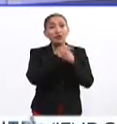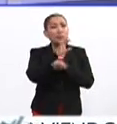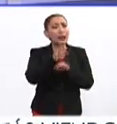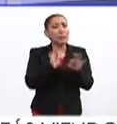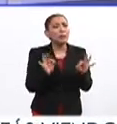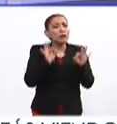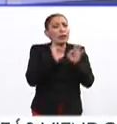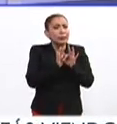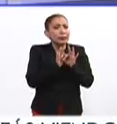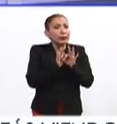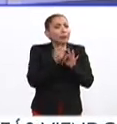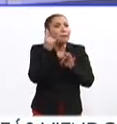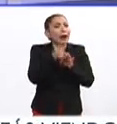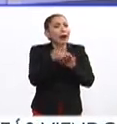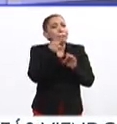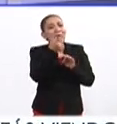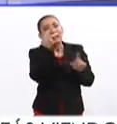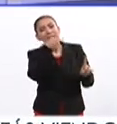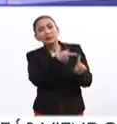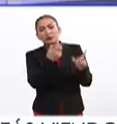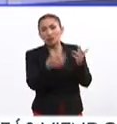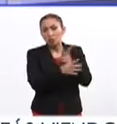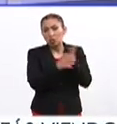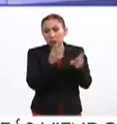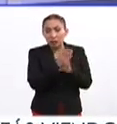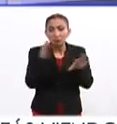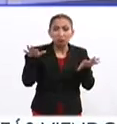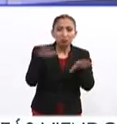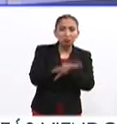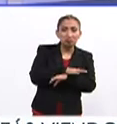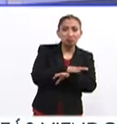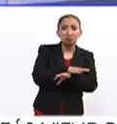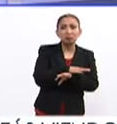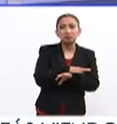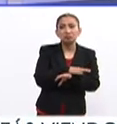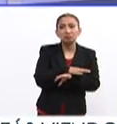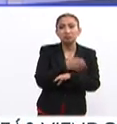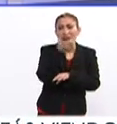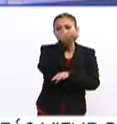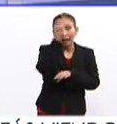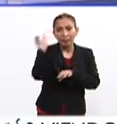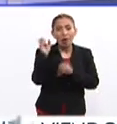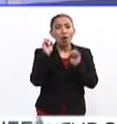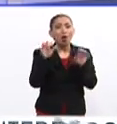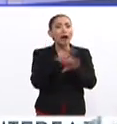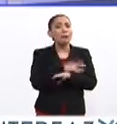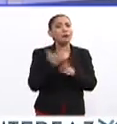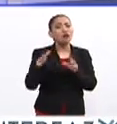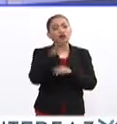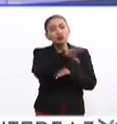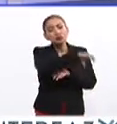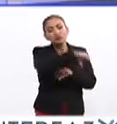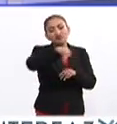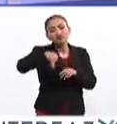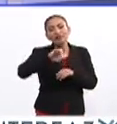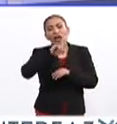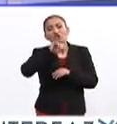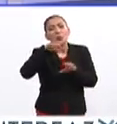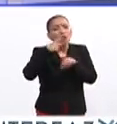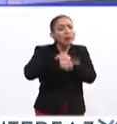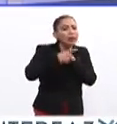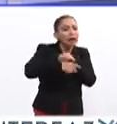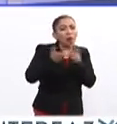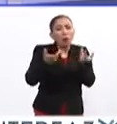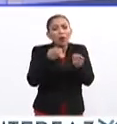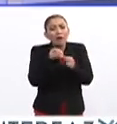es fundamental para hablar sobre este tipo de cuestiones, sobre los cambios climáticos o los cambios en nuestros ecosistemas, cómo afectan,